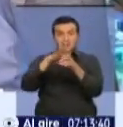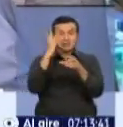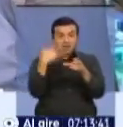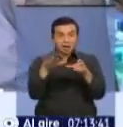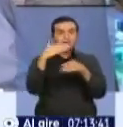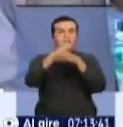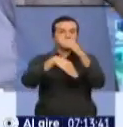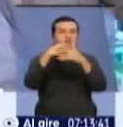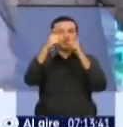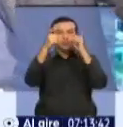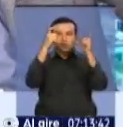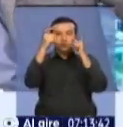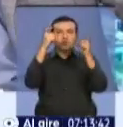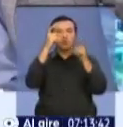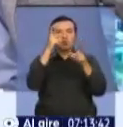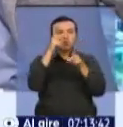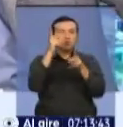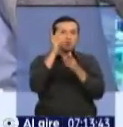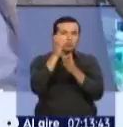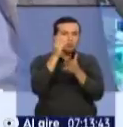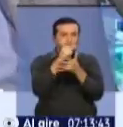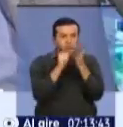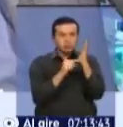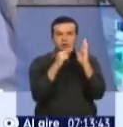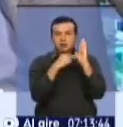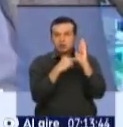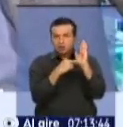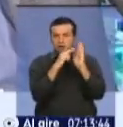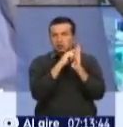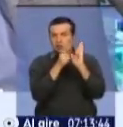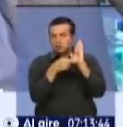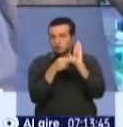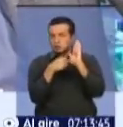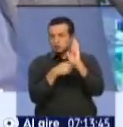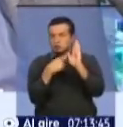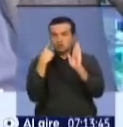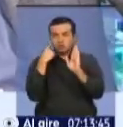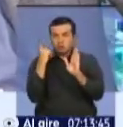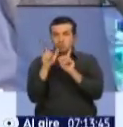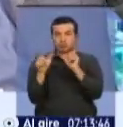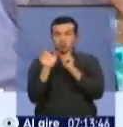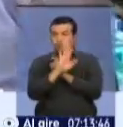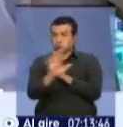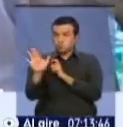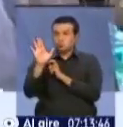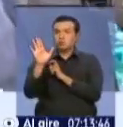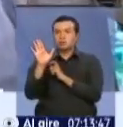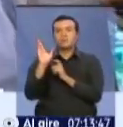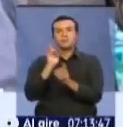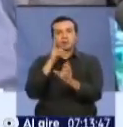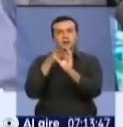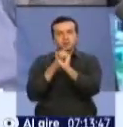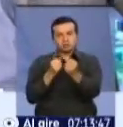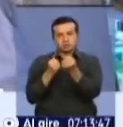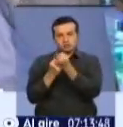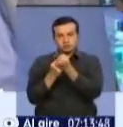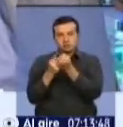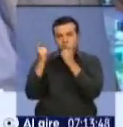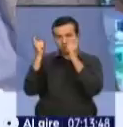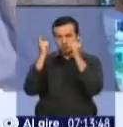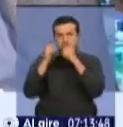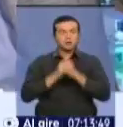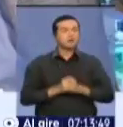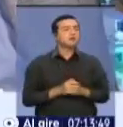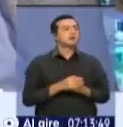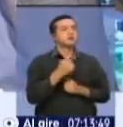concursos previamente reglamentados y regulados. Es decir, eso permite que la ciudadanía esté participando en los órganos de control. Ok,